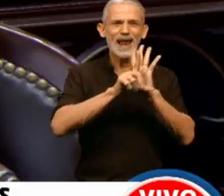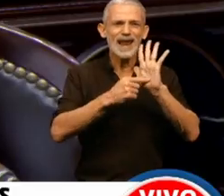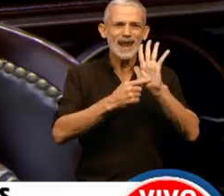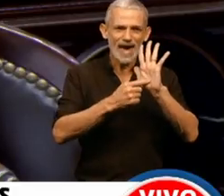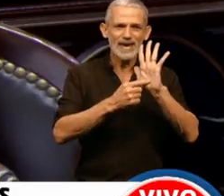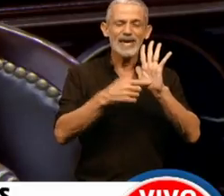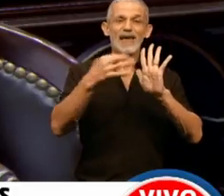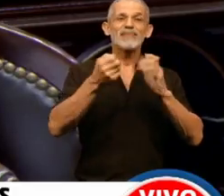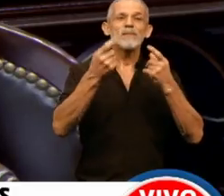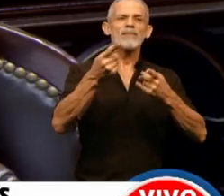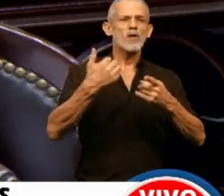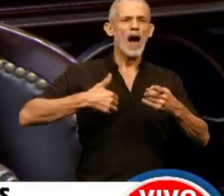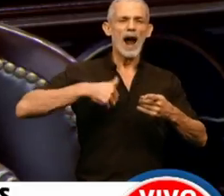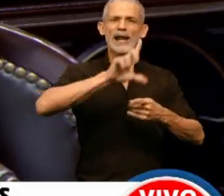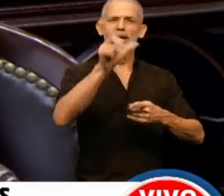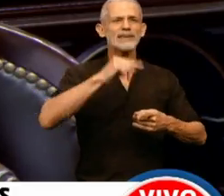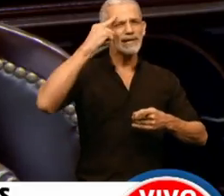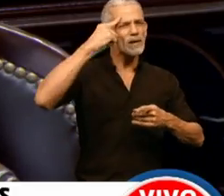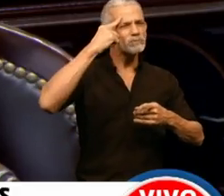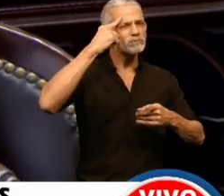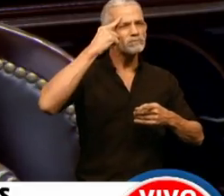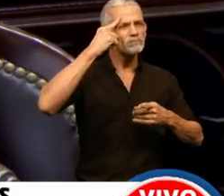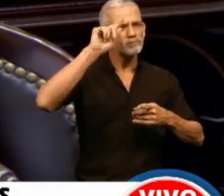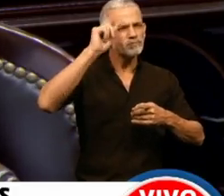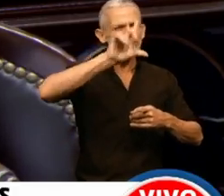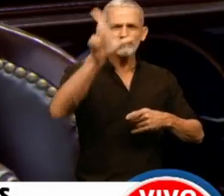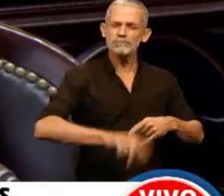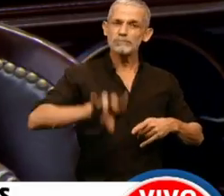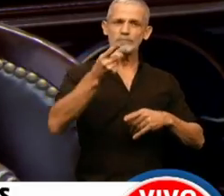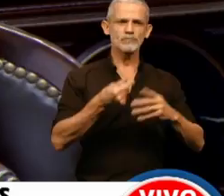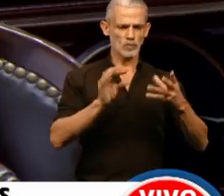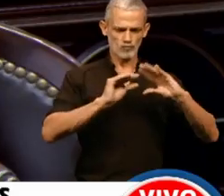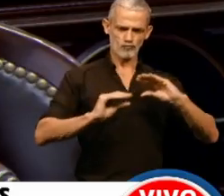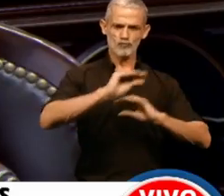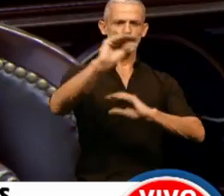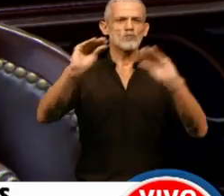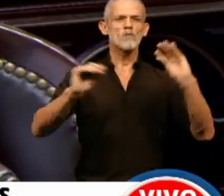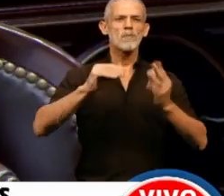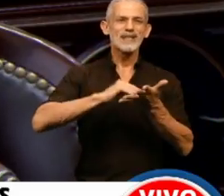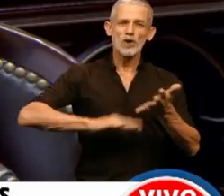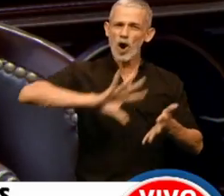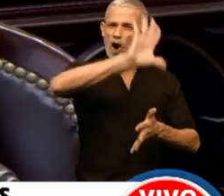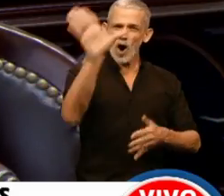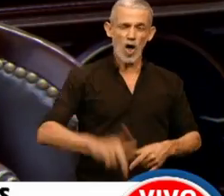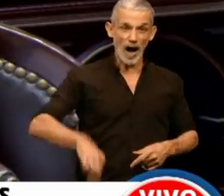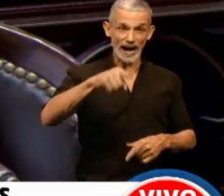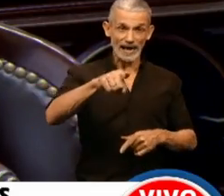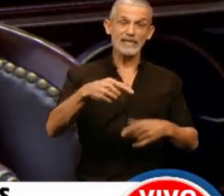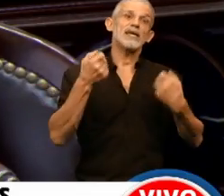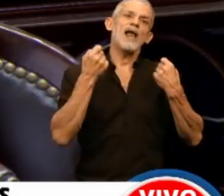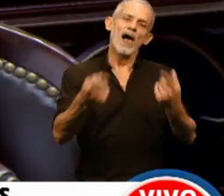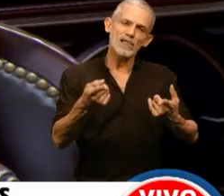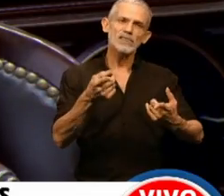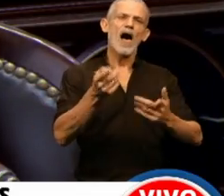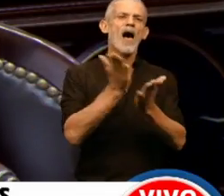un argentino un poco más federal porque la redistribución territorial de este beneficio supone la